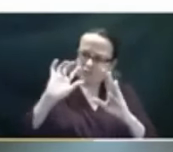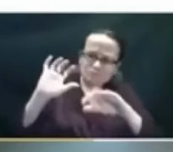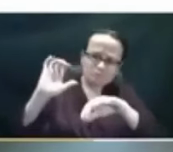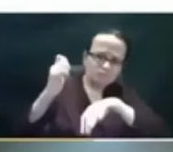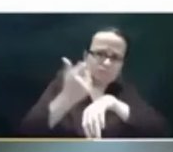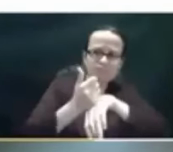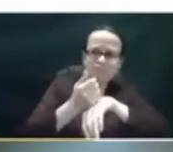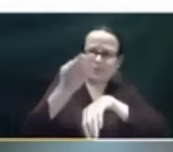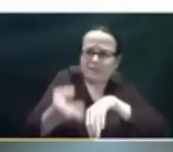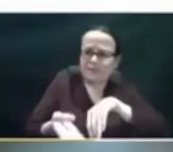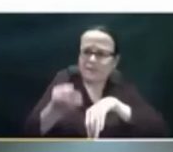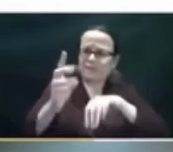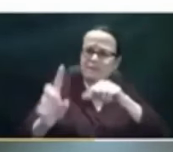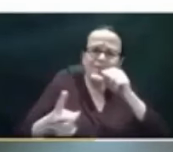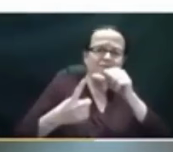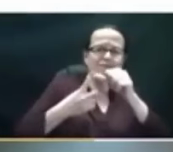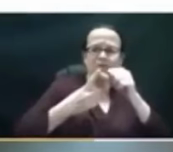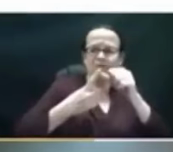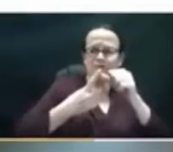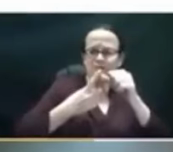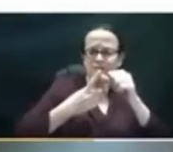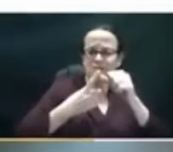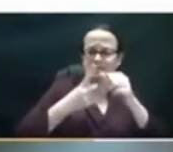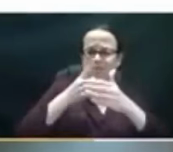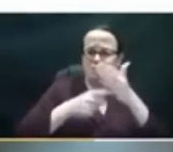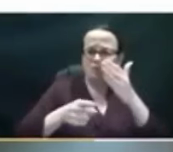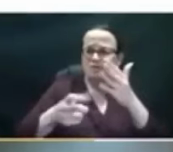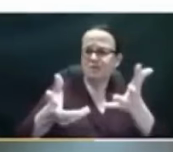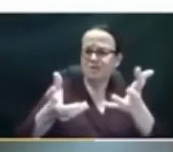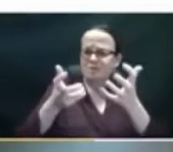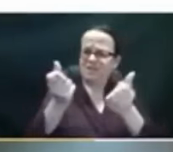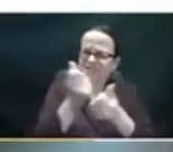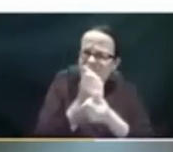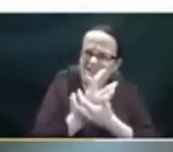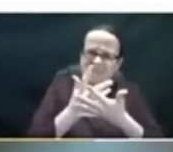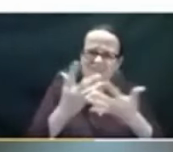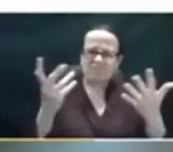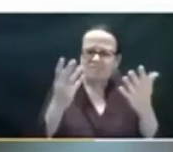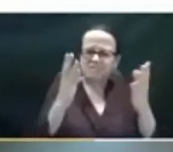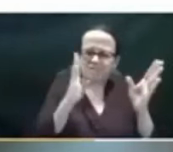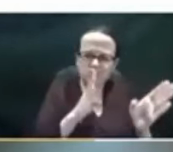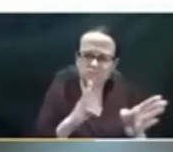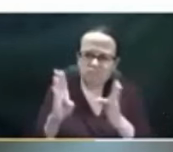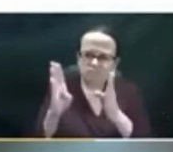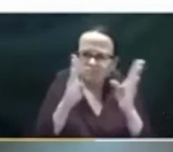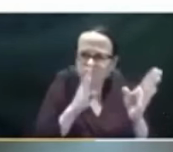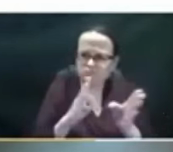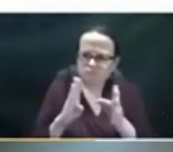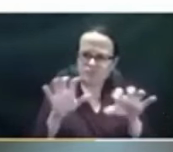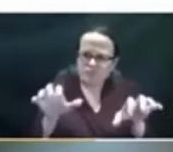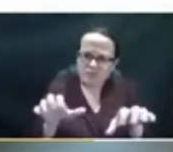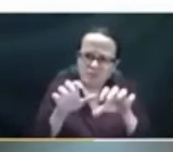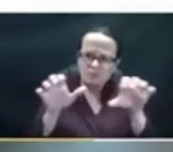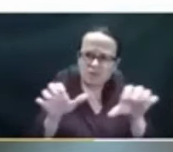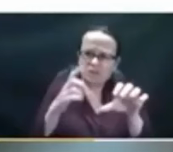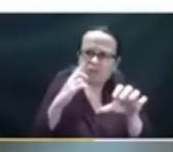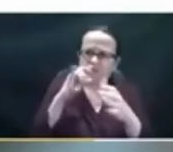a ellos justo al frente de todo, todo lo que